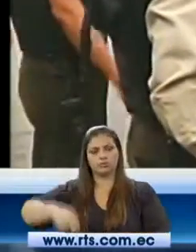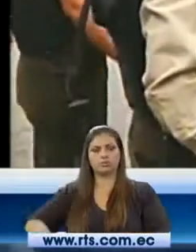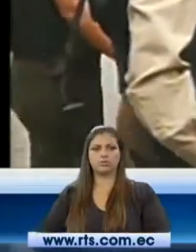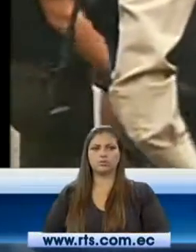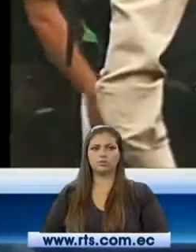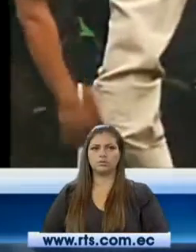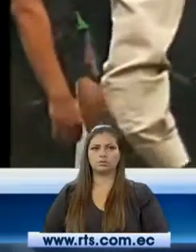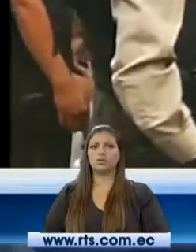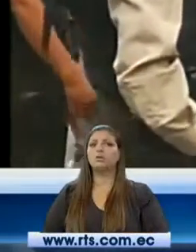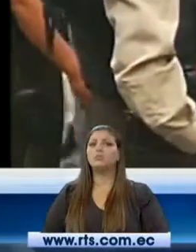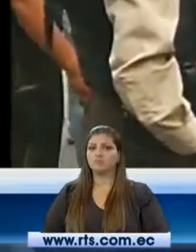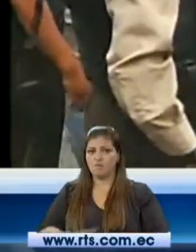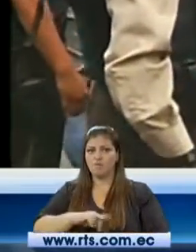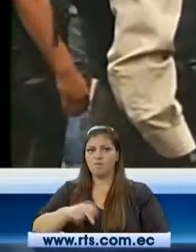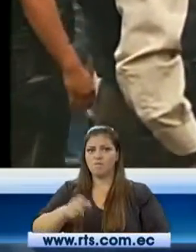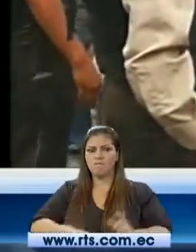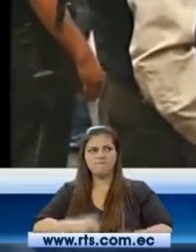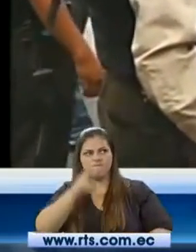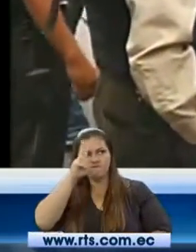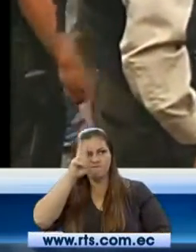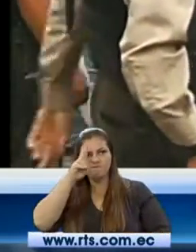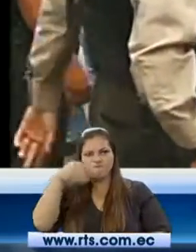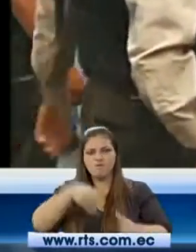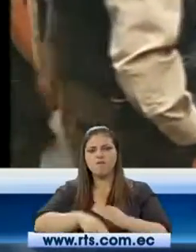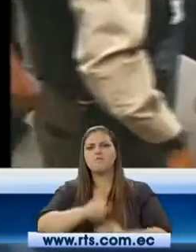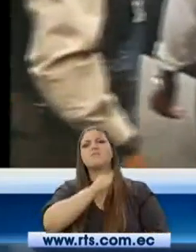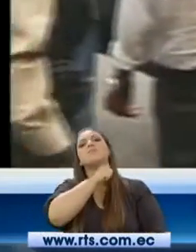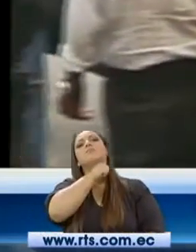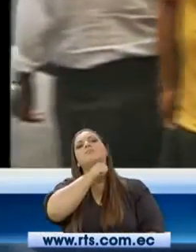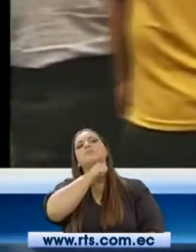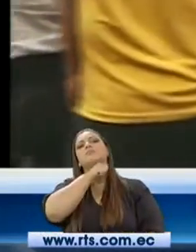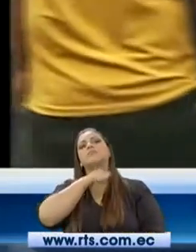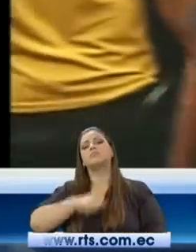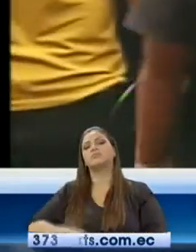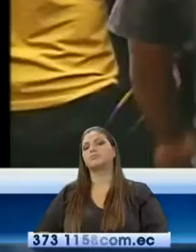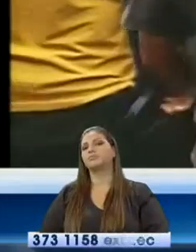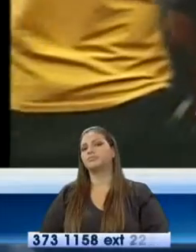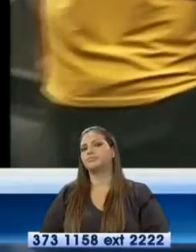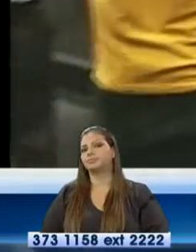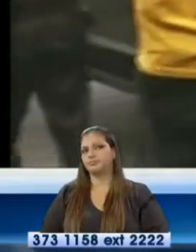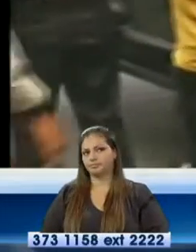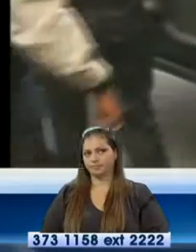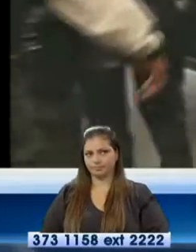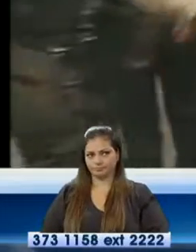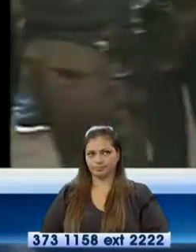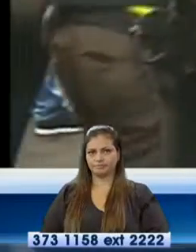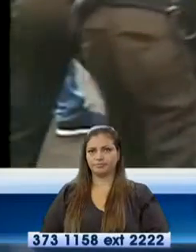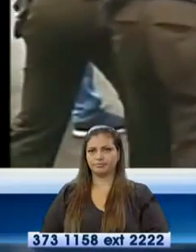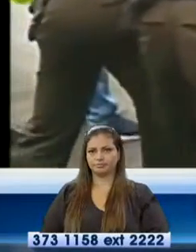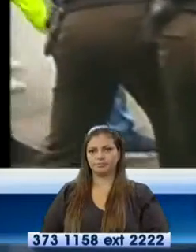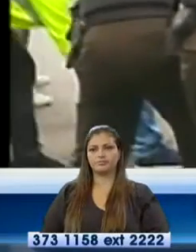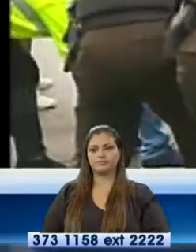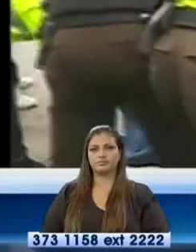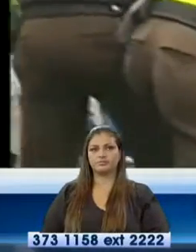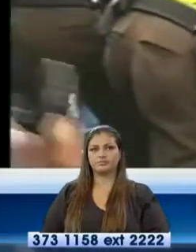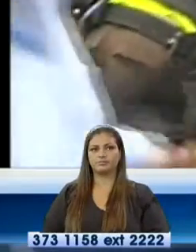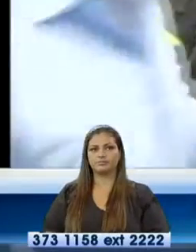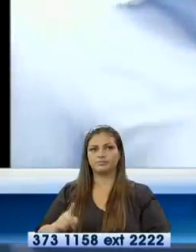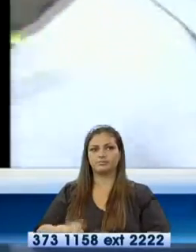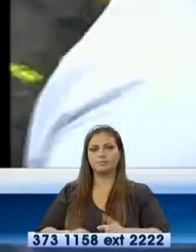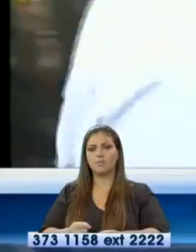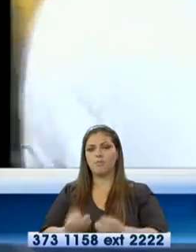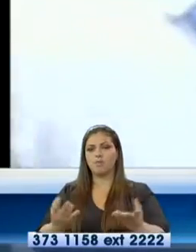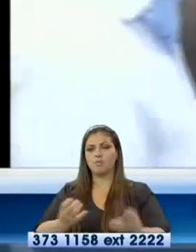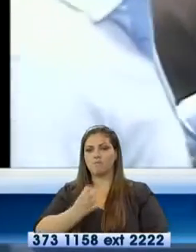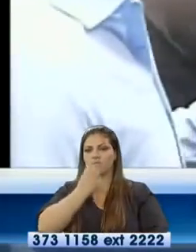asaltos. La revisión no toma más de unos minutos, sin embargo, podemos ver que muchos... está molesto. Señor, buenos